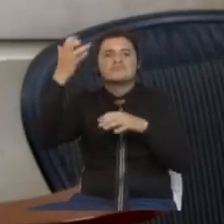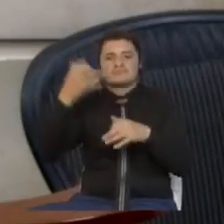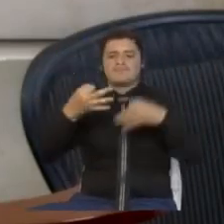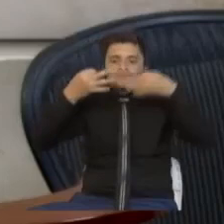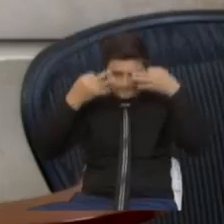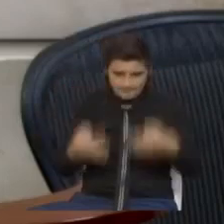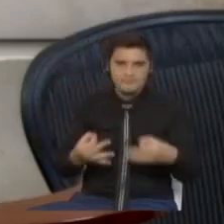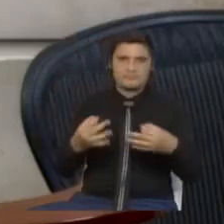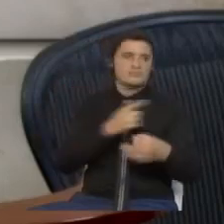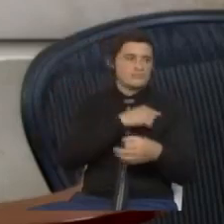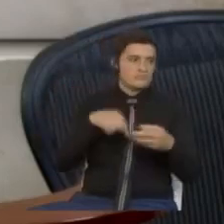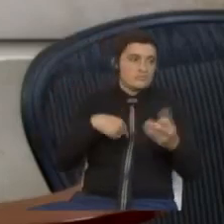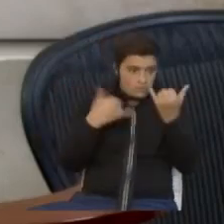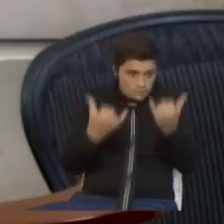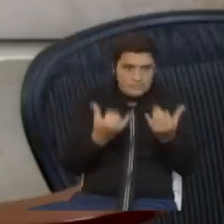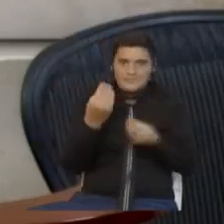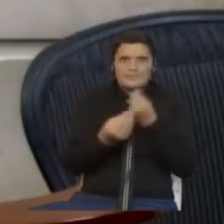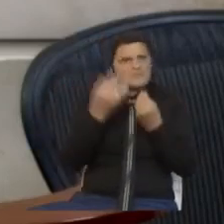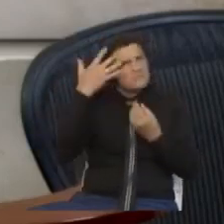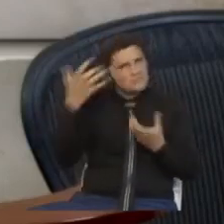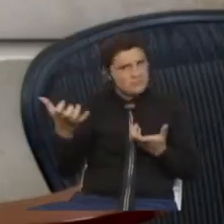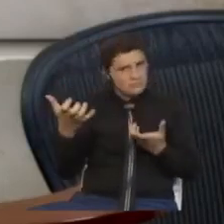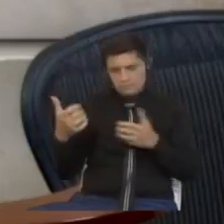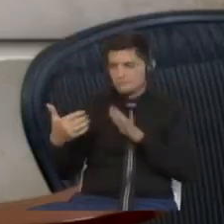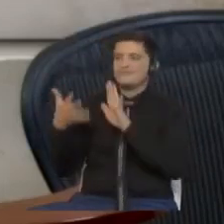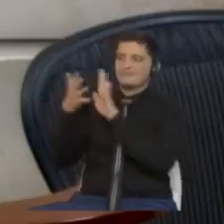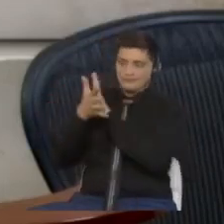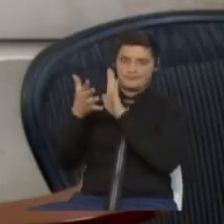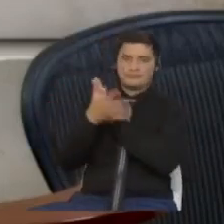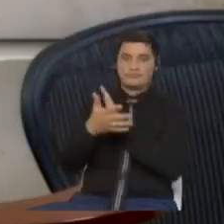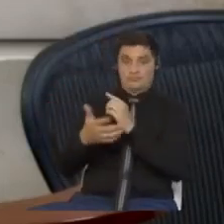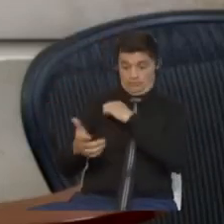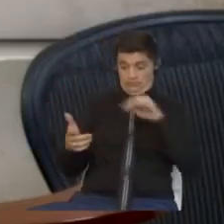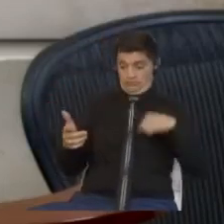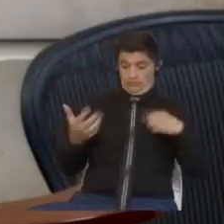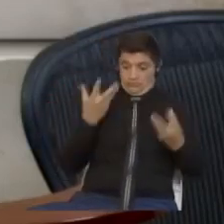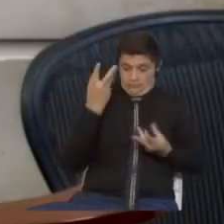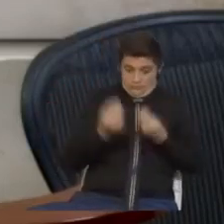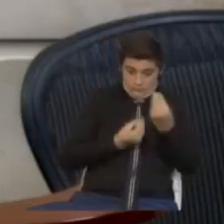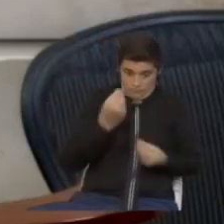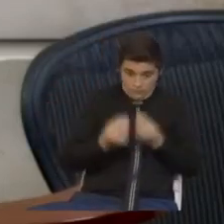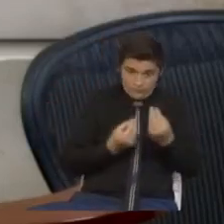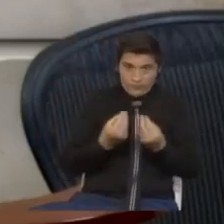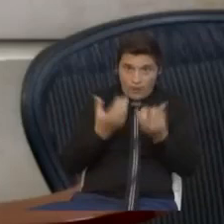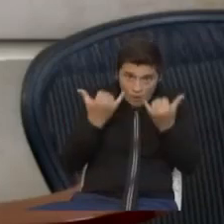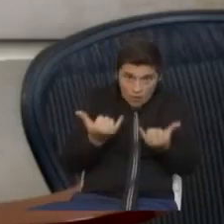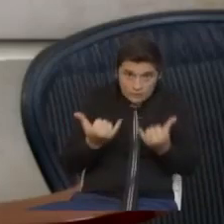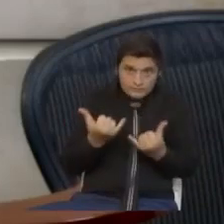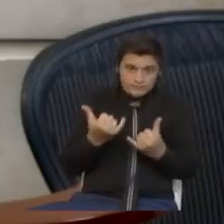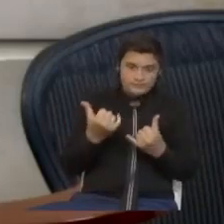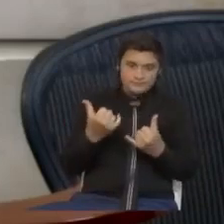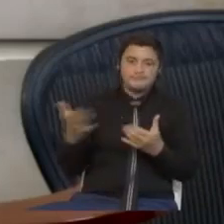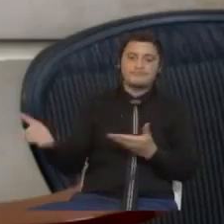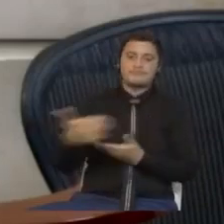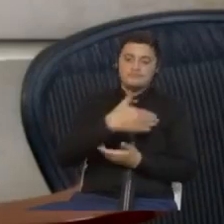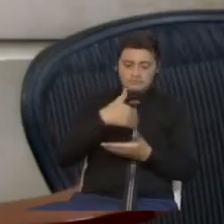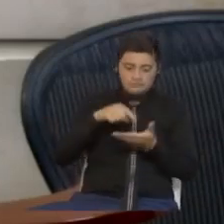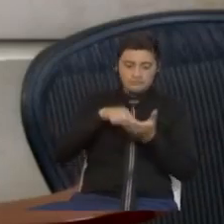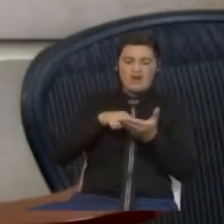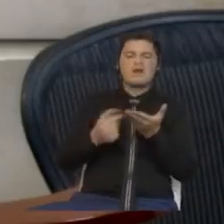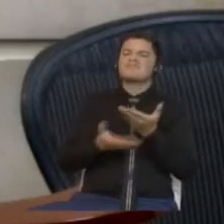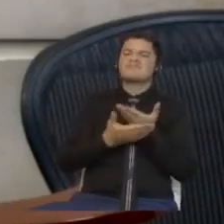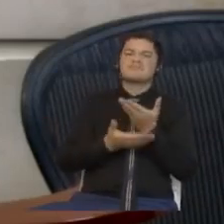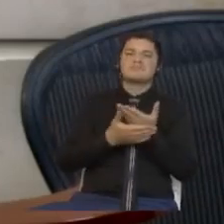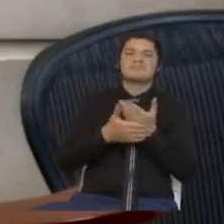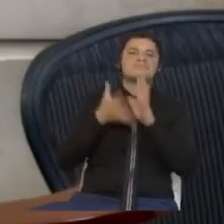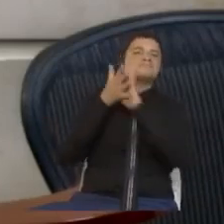es lo que estamos haciendo y como lo que estamos haciendo subraya y recoge en buena medida